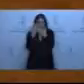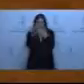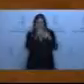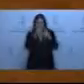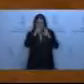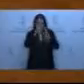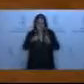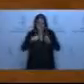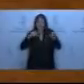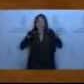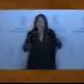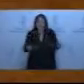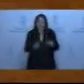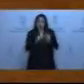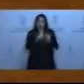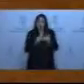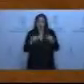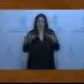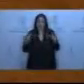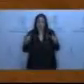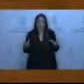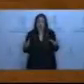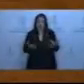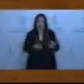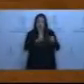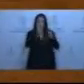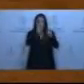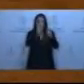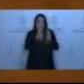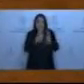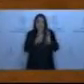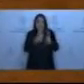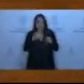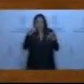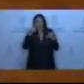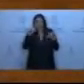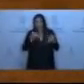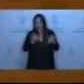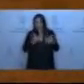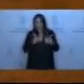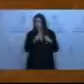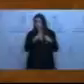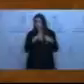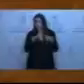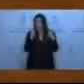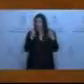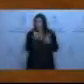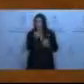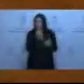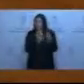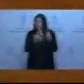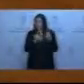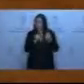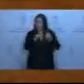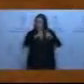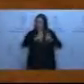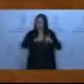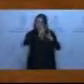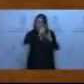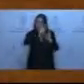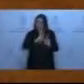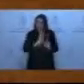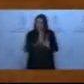conclusión que saco es que de ninguna de estas cuestiones sale bien parado el sector público autonómico del informe de la sindicatura. Es una obviedad,